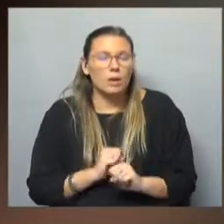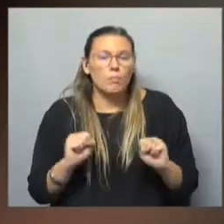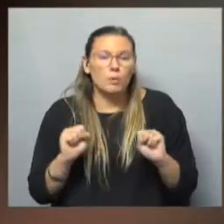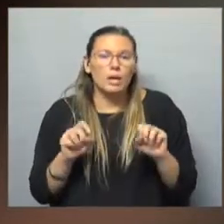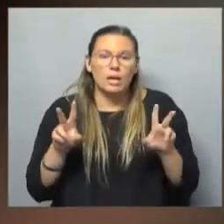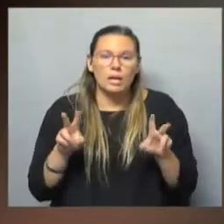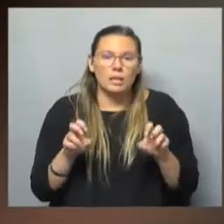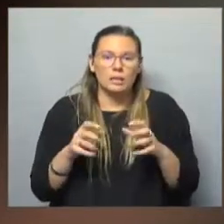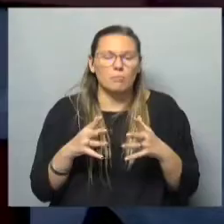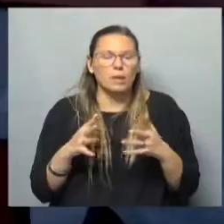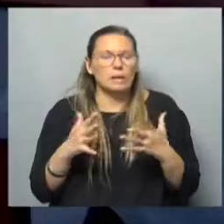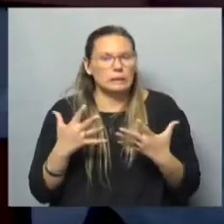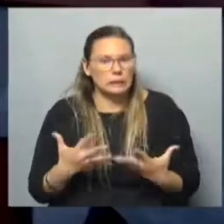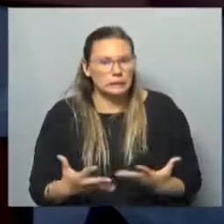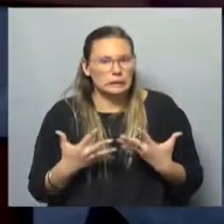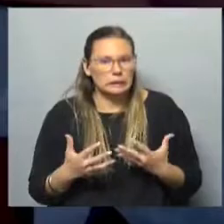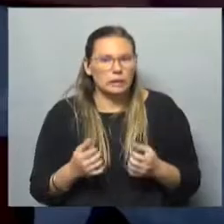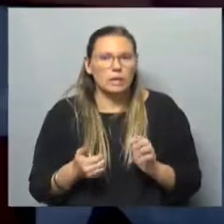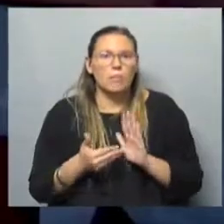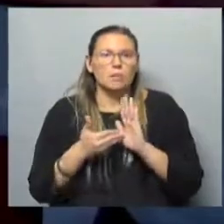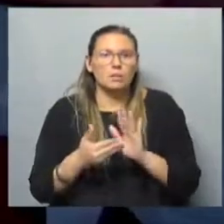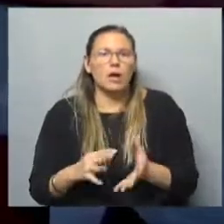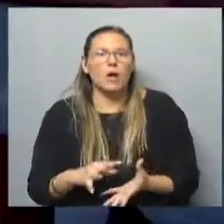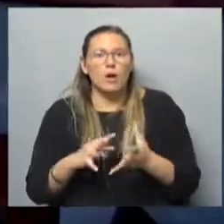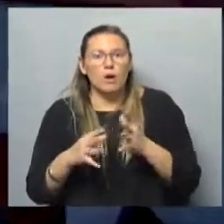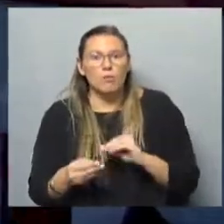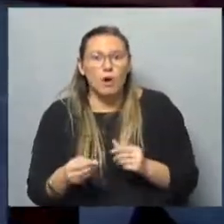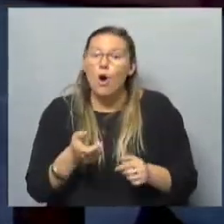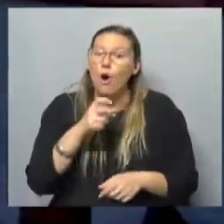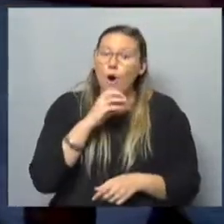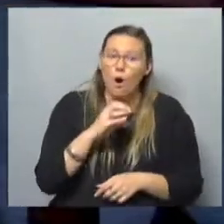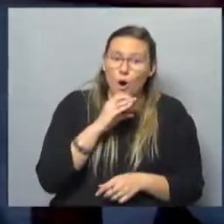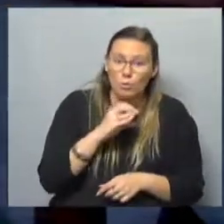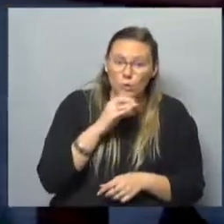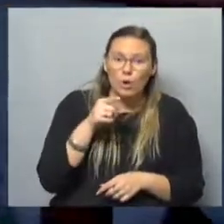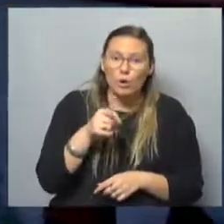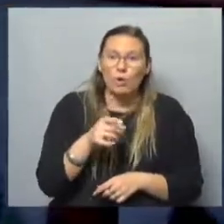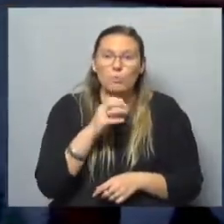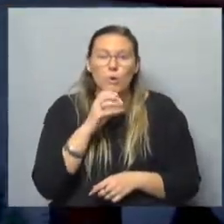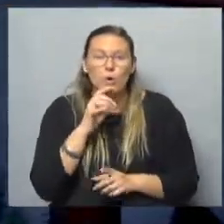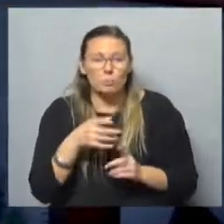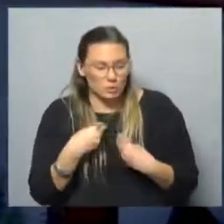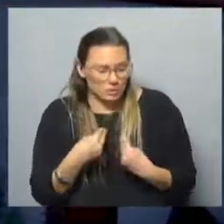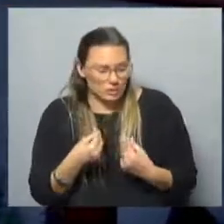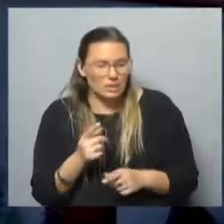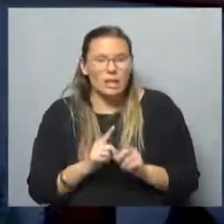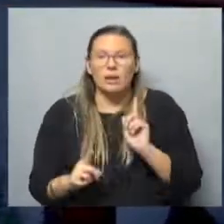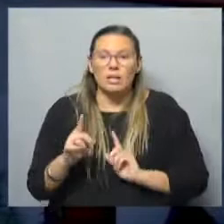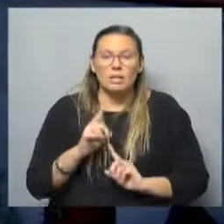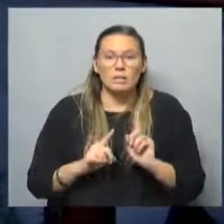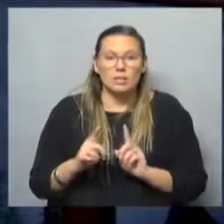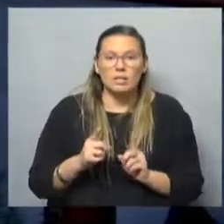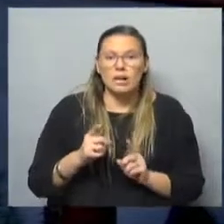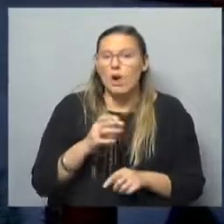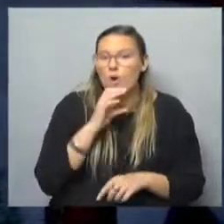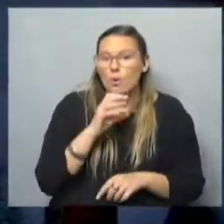una temática densa, que bueno, que sea presentada de una manera desde el humor también, cómo ese humor las afecta a ellas, porque muchas veces el humor